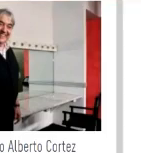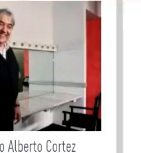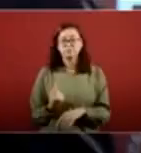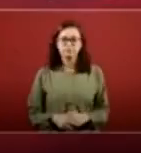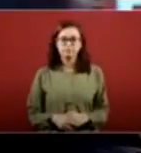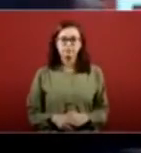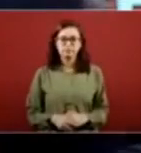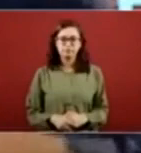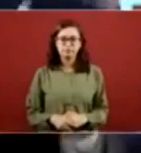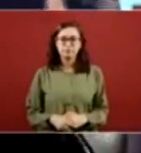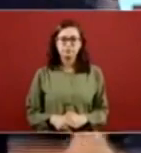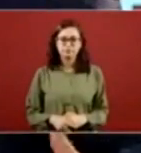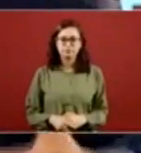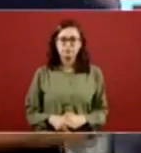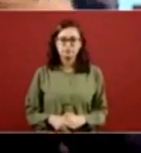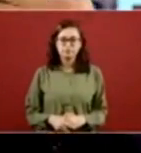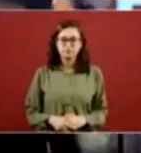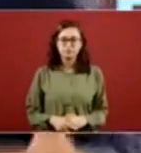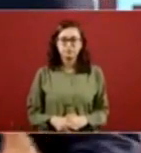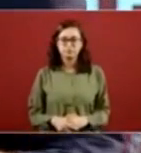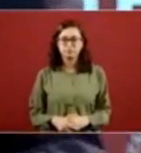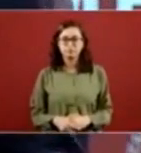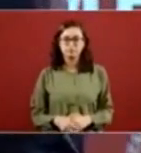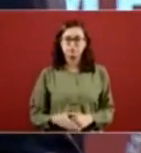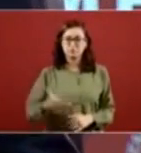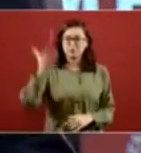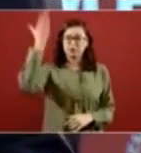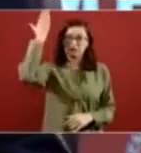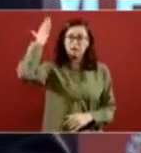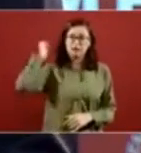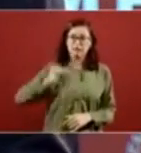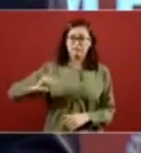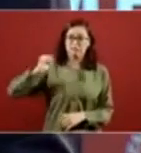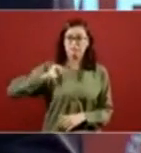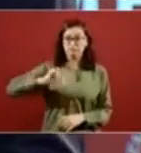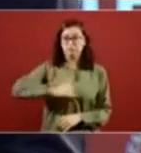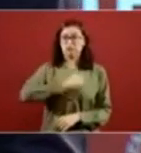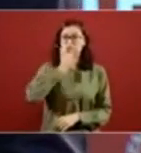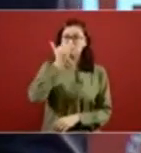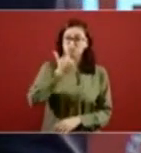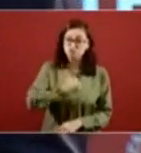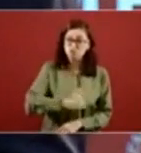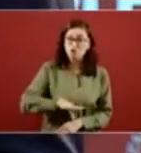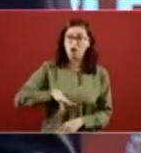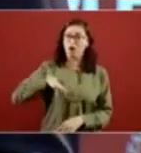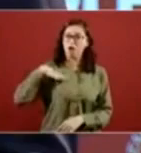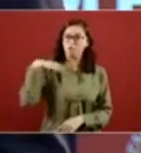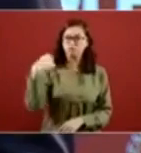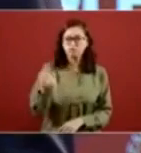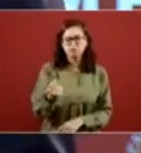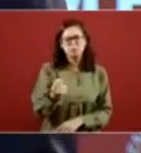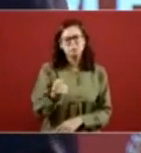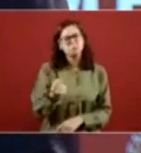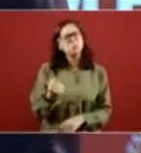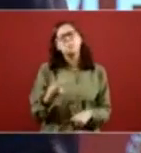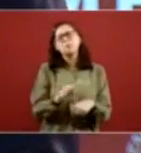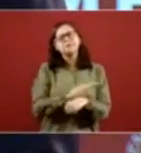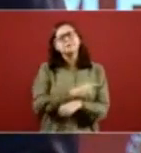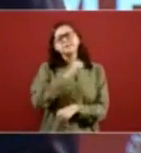andrés manuel si se cometieron errores abusos nos disculpemos